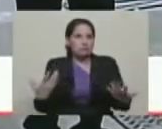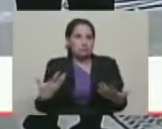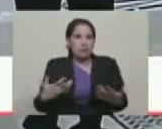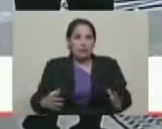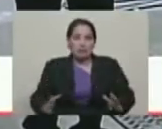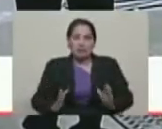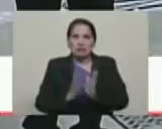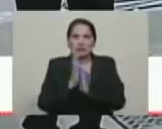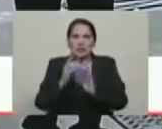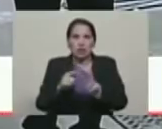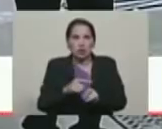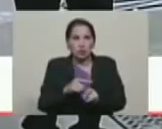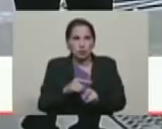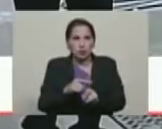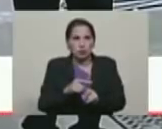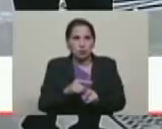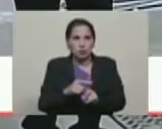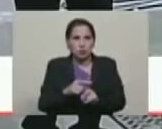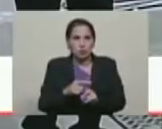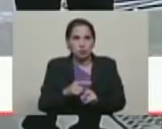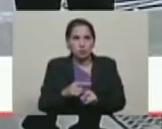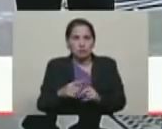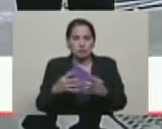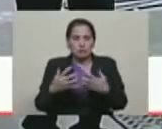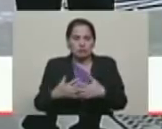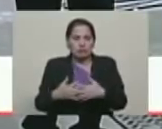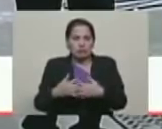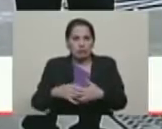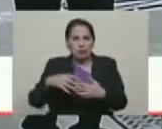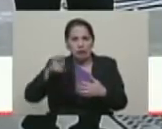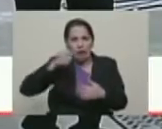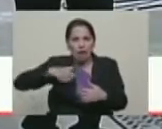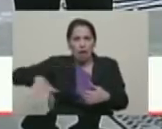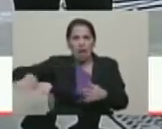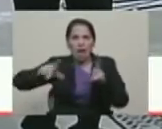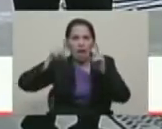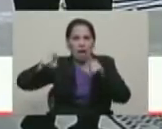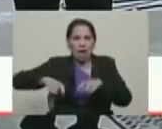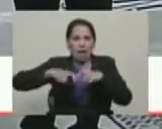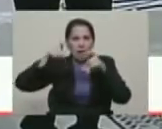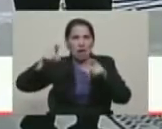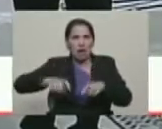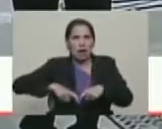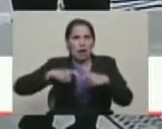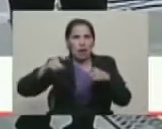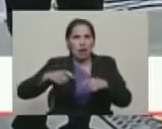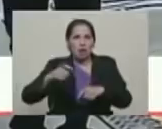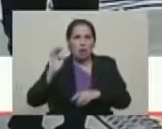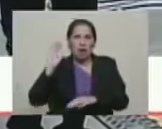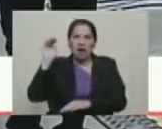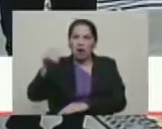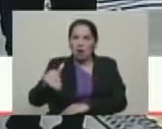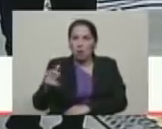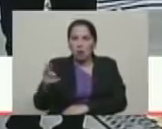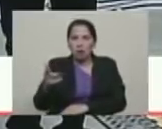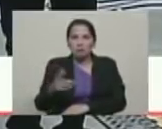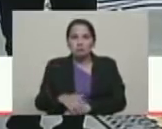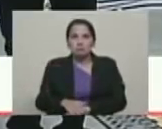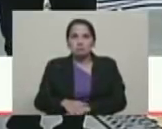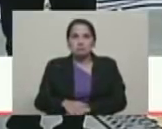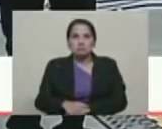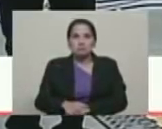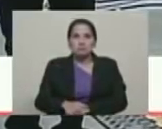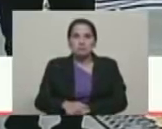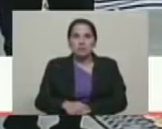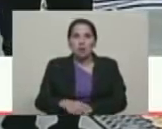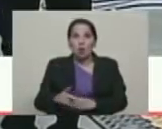Cruz, Agrobueica, Sociedad Anónima, ahí en el municipio Lamas, Estado Aragua. Esta planta de producción